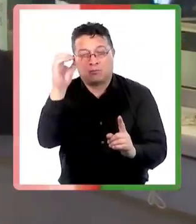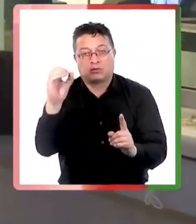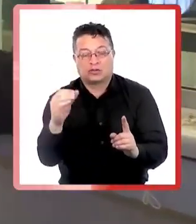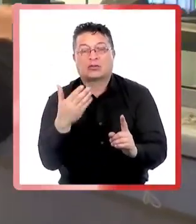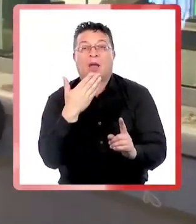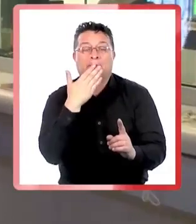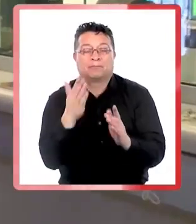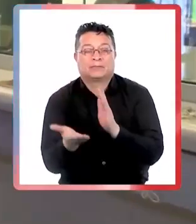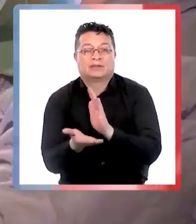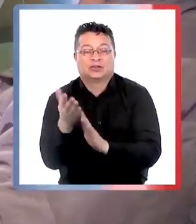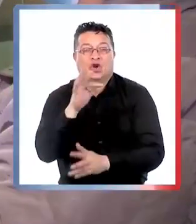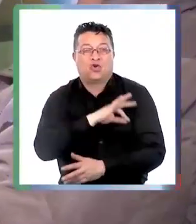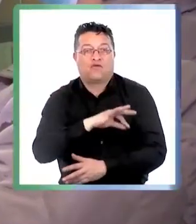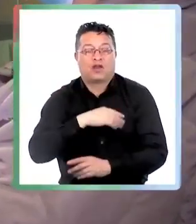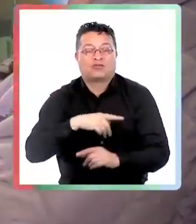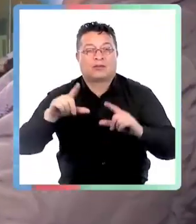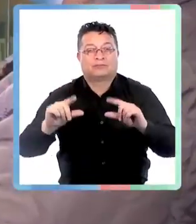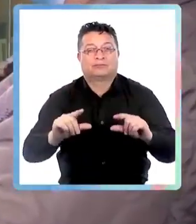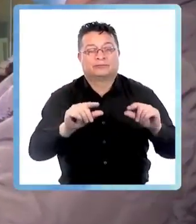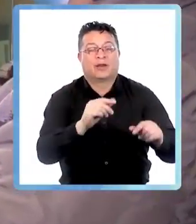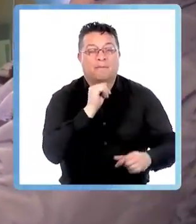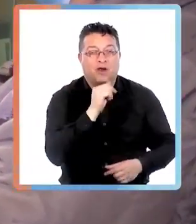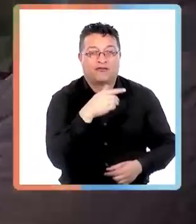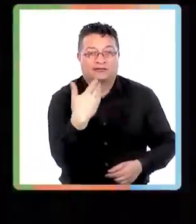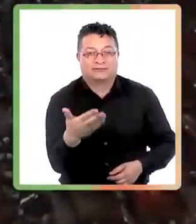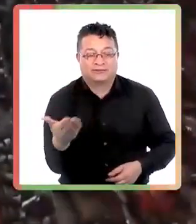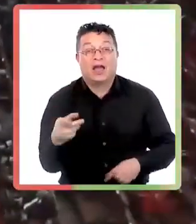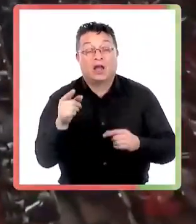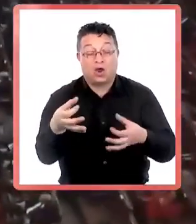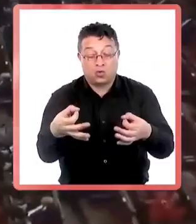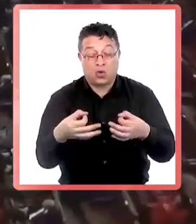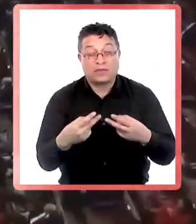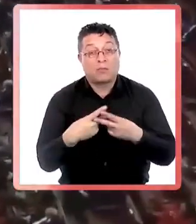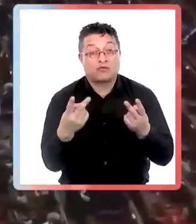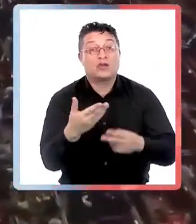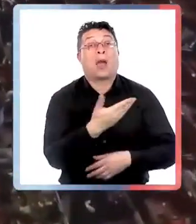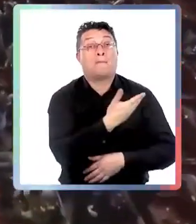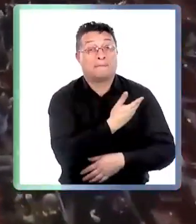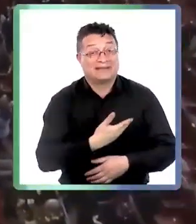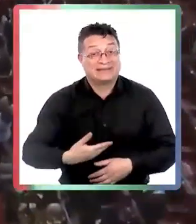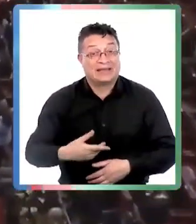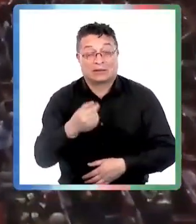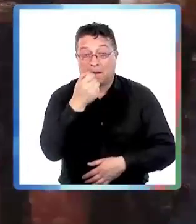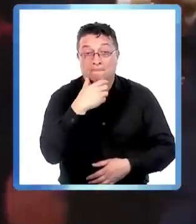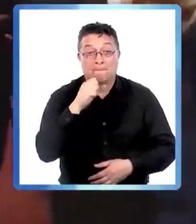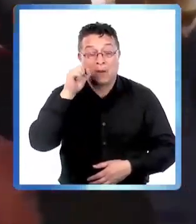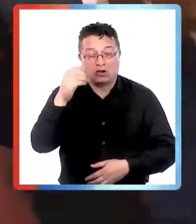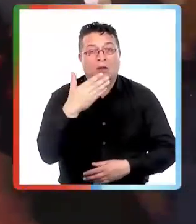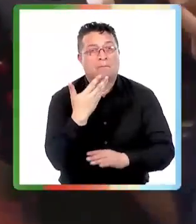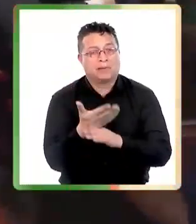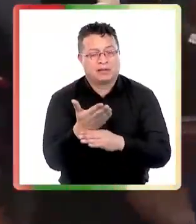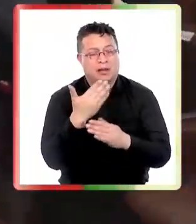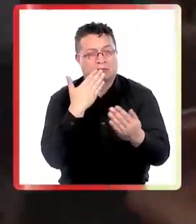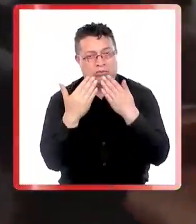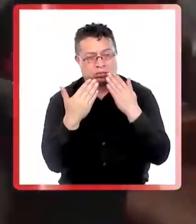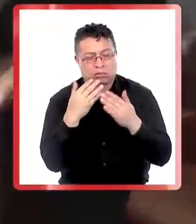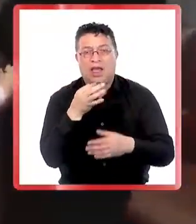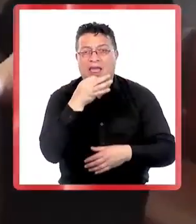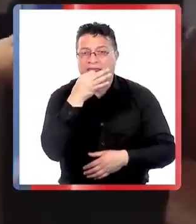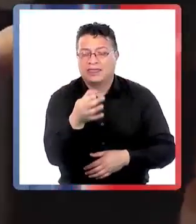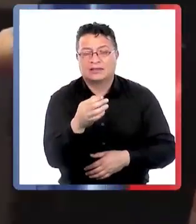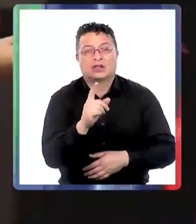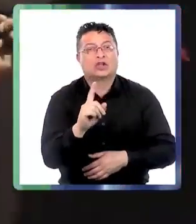y 2% para mejorar las jubilaciones más bajas. Pero en su cuenta pública, el propio presidente Boric llamó al